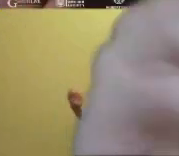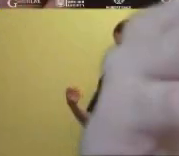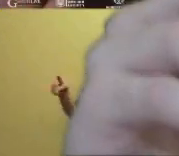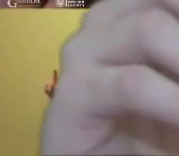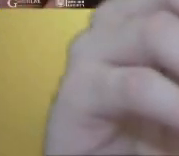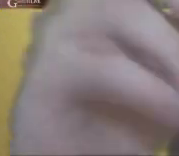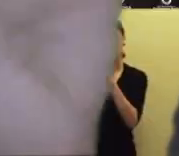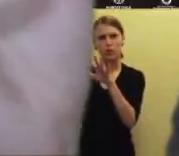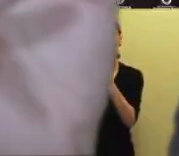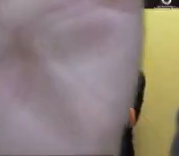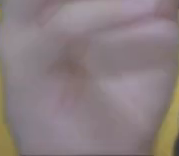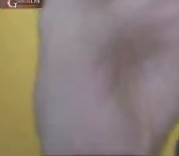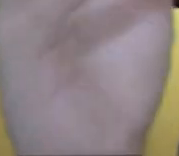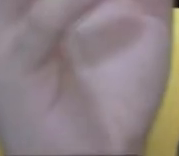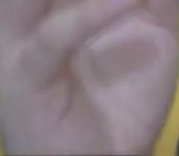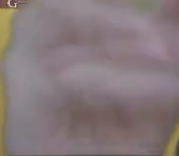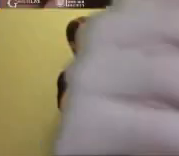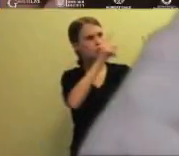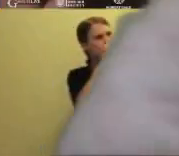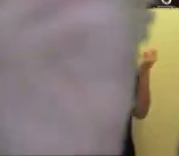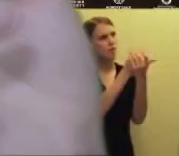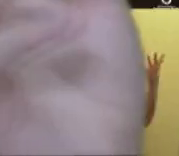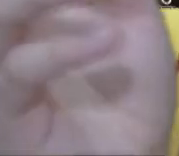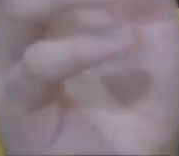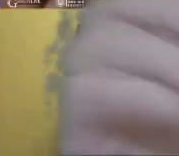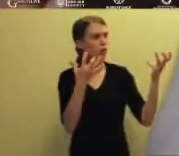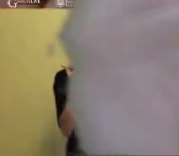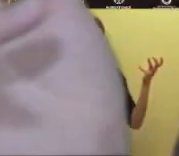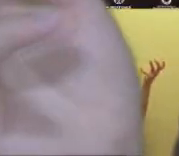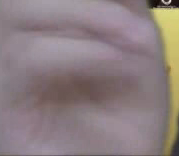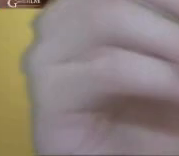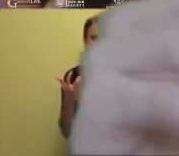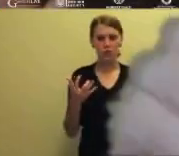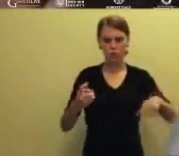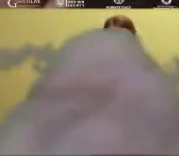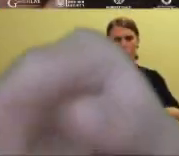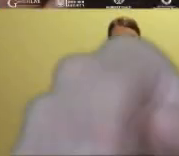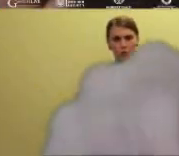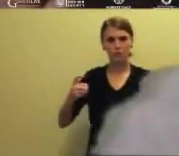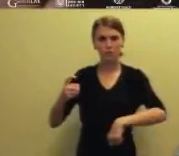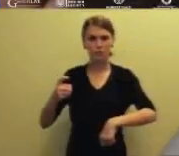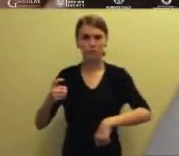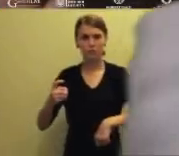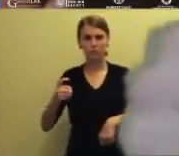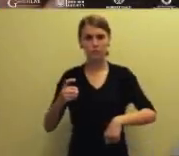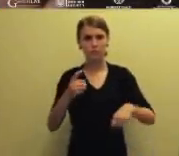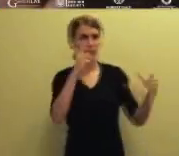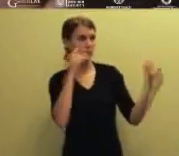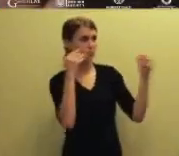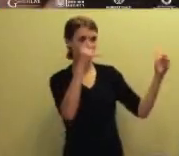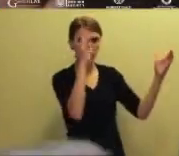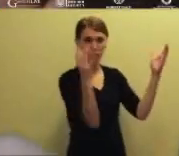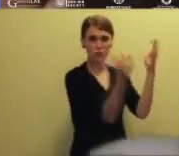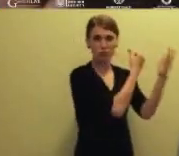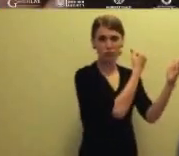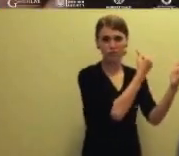muy bien pero lo que no puede ser es que digas vamos a ver hay una escena por ejemplo terrible que yo me acuerdo que están ellos en un tren se esperan